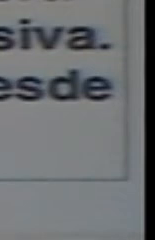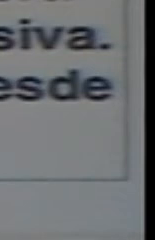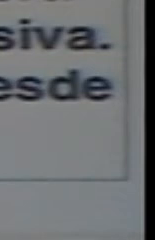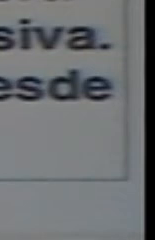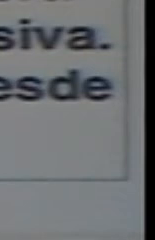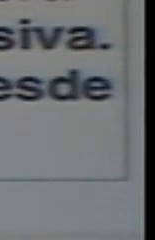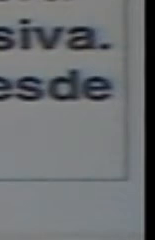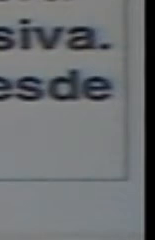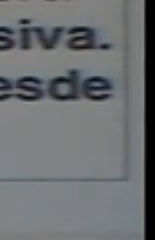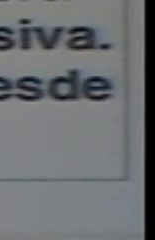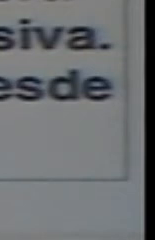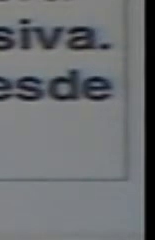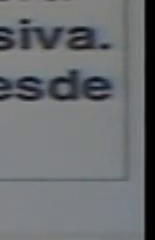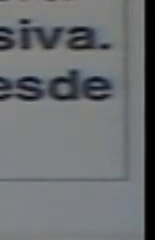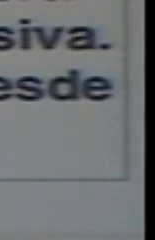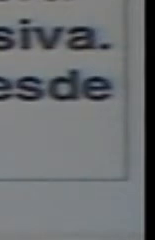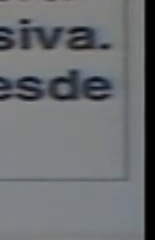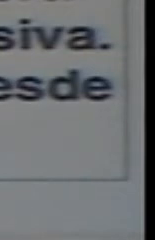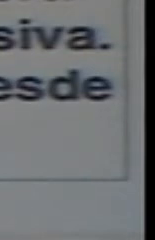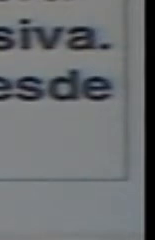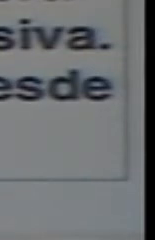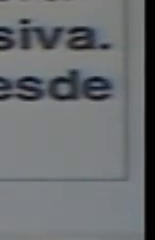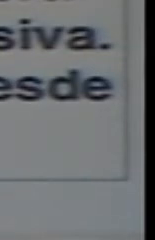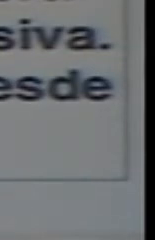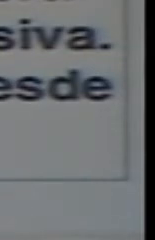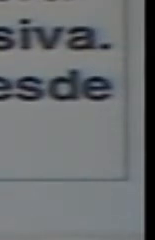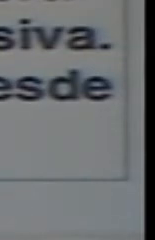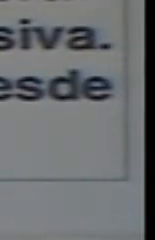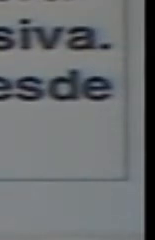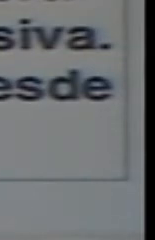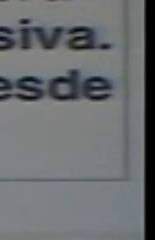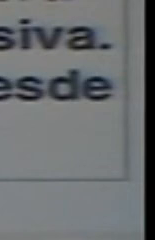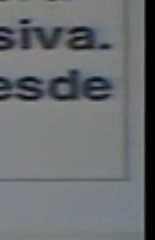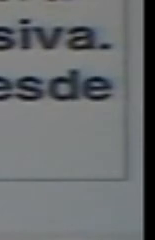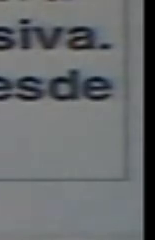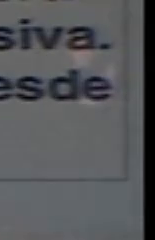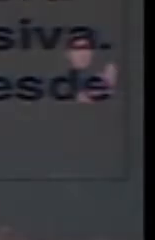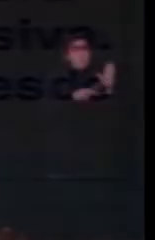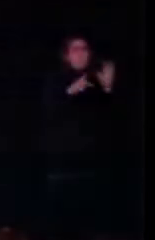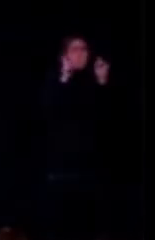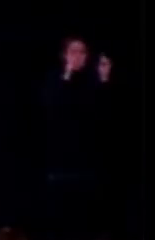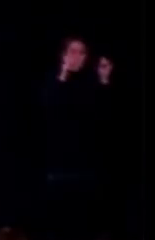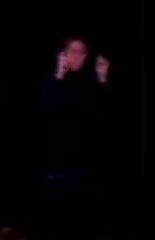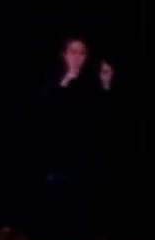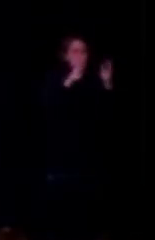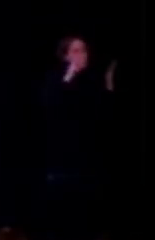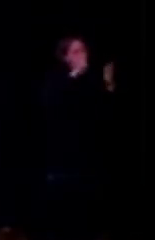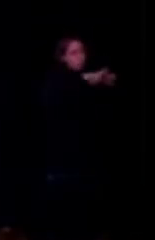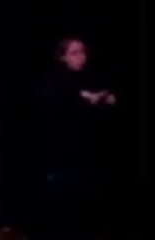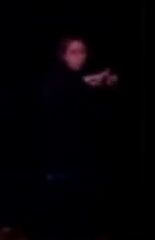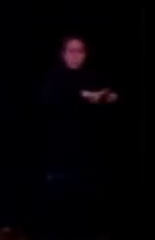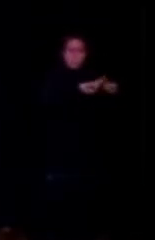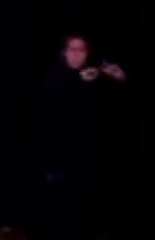y la normativa académica debe ser revisada tal como se ha dicho aquí